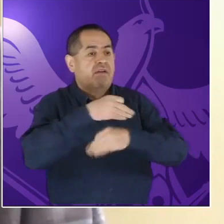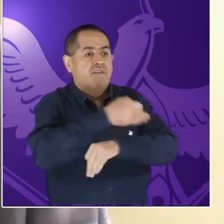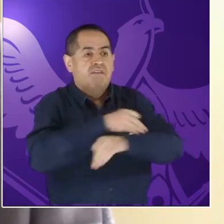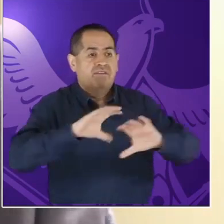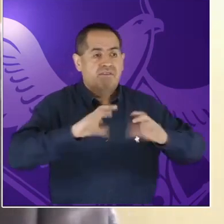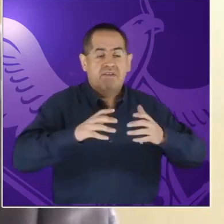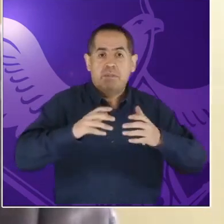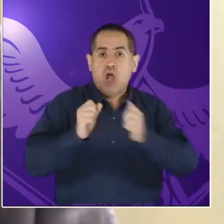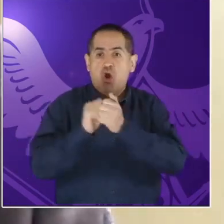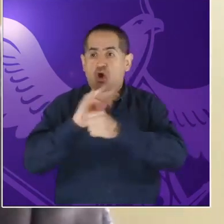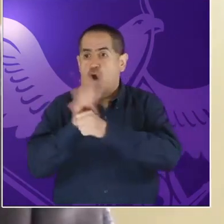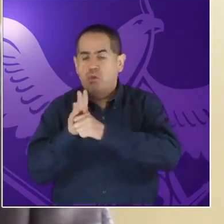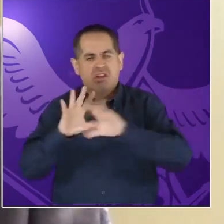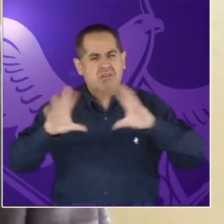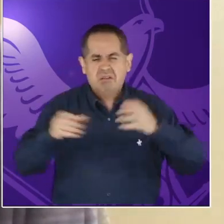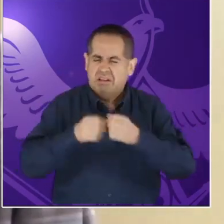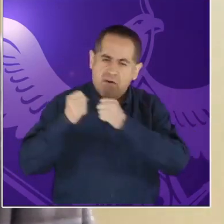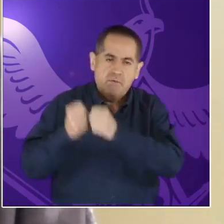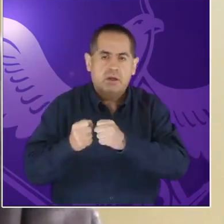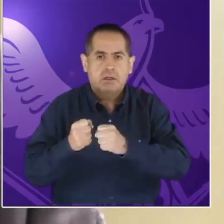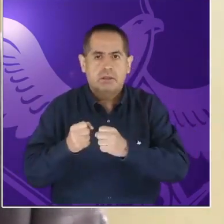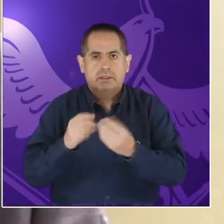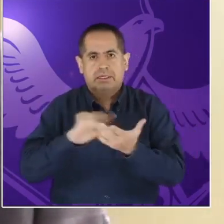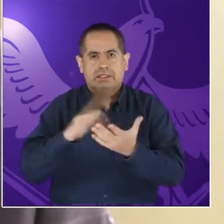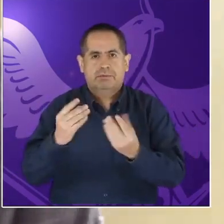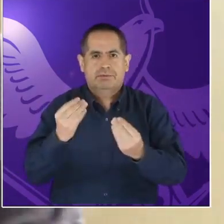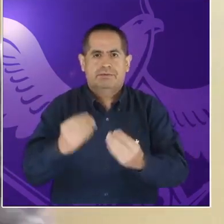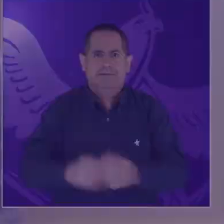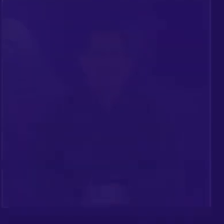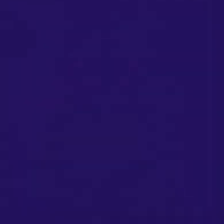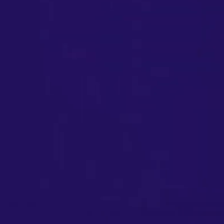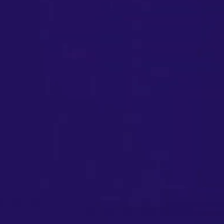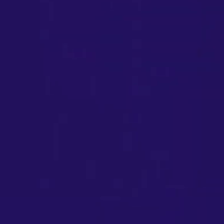la organización familiar en tiempos de COVID. Muchas gracias.